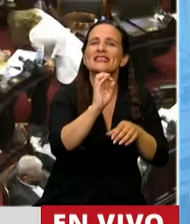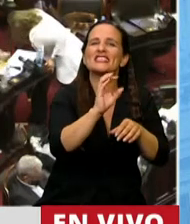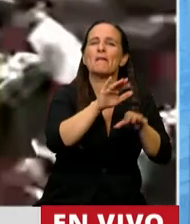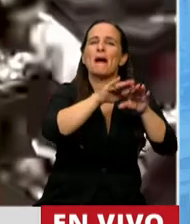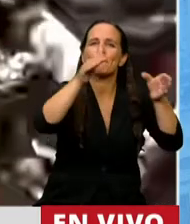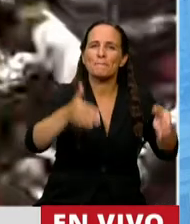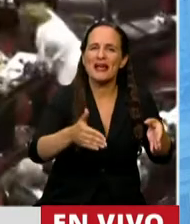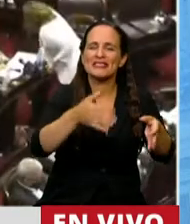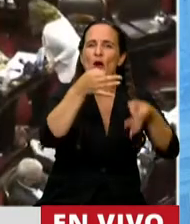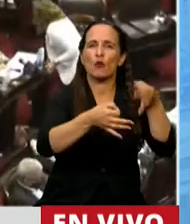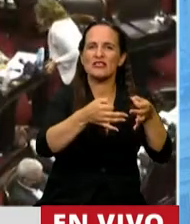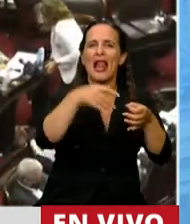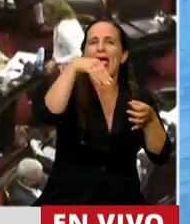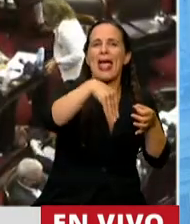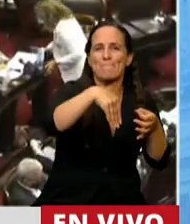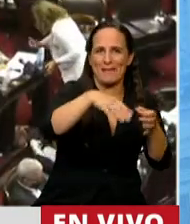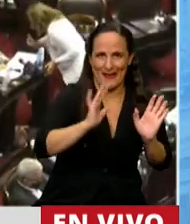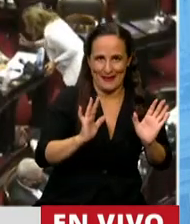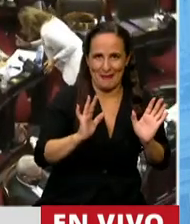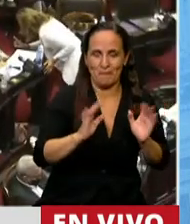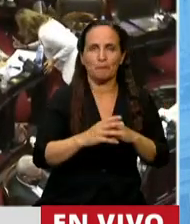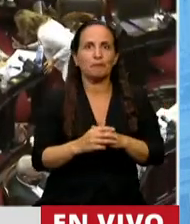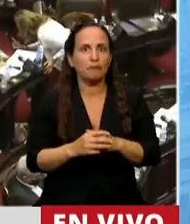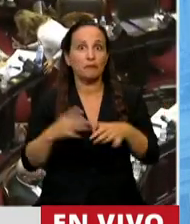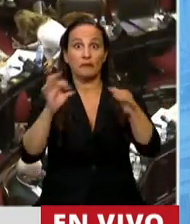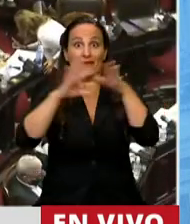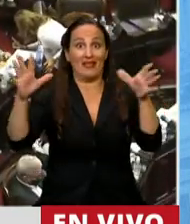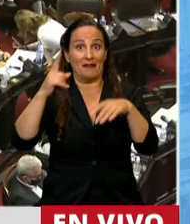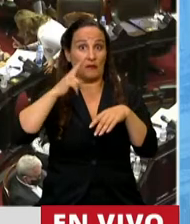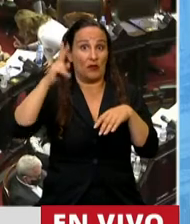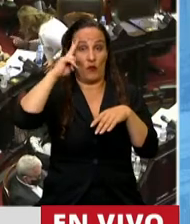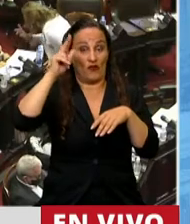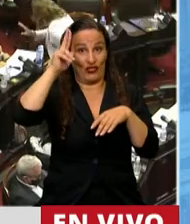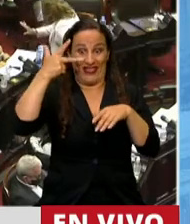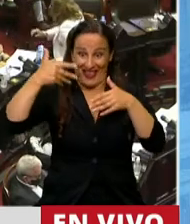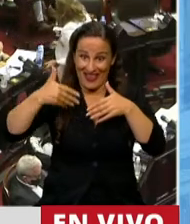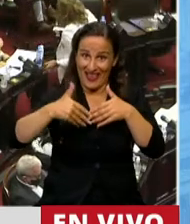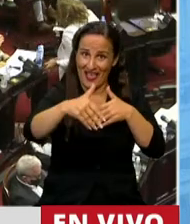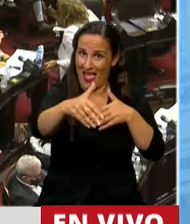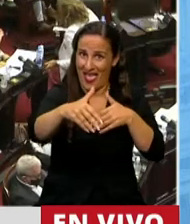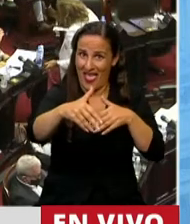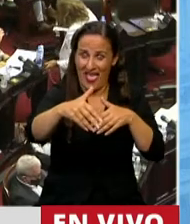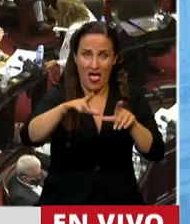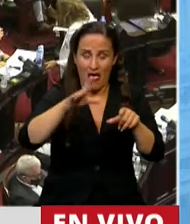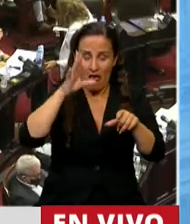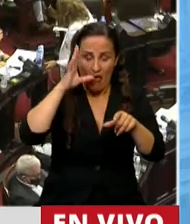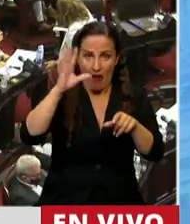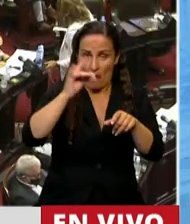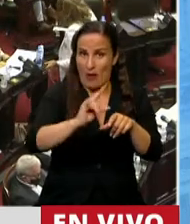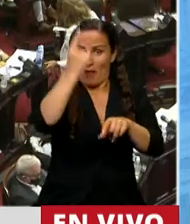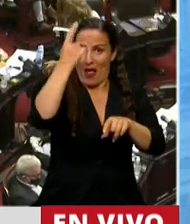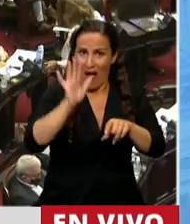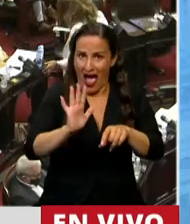M. Nunca antes desde el retorno de la democracia en 1983 tantos magistrados y funcionarios judiciales